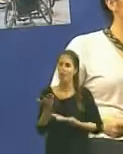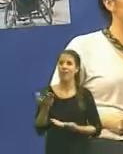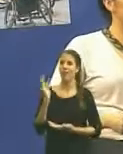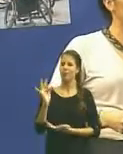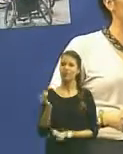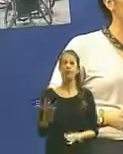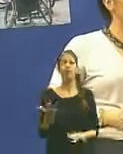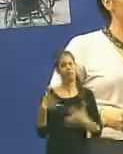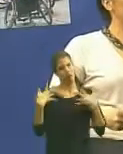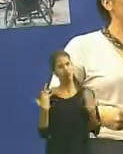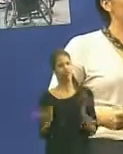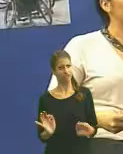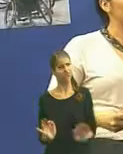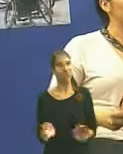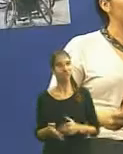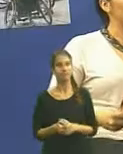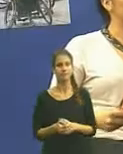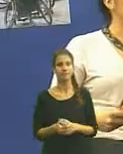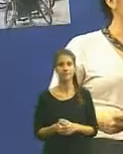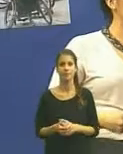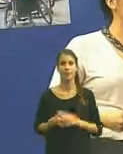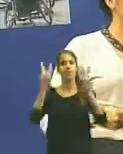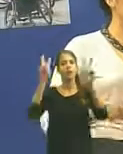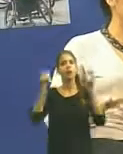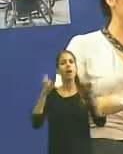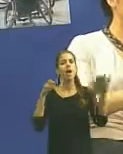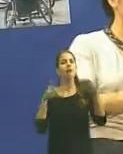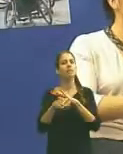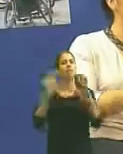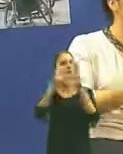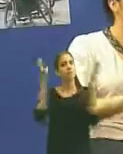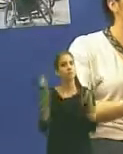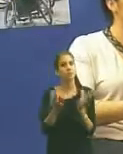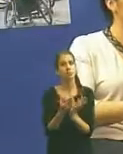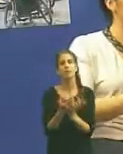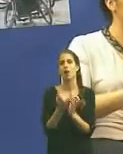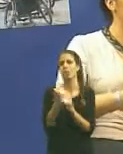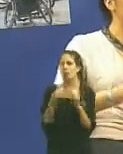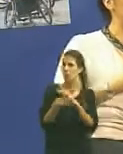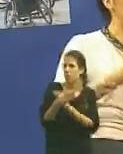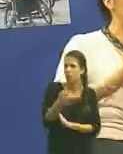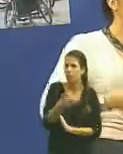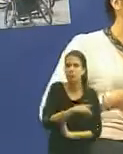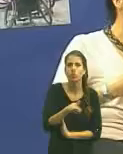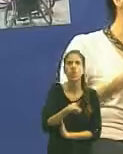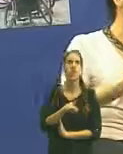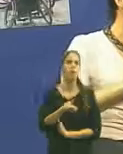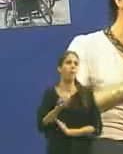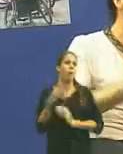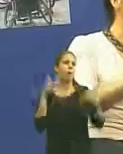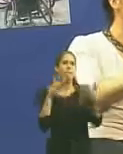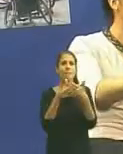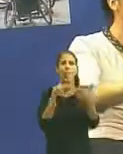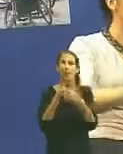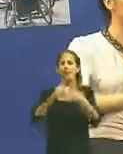a incentivarte. Es importante seguir trabajando en la accesibilidad universal, en el poder eliminar todas esas barreras.